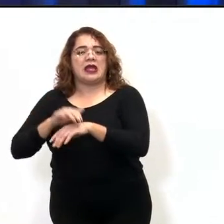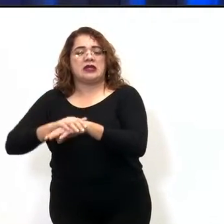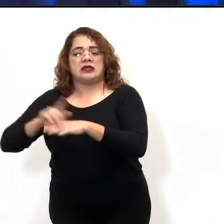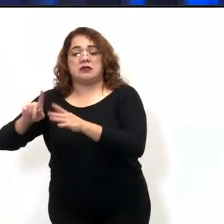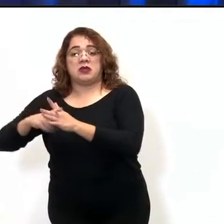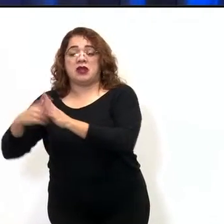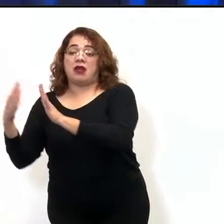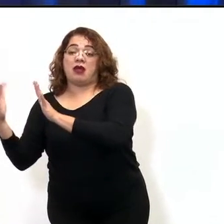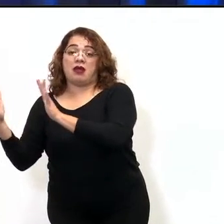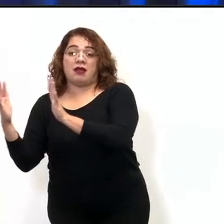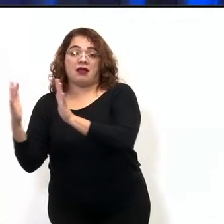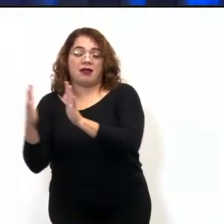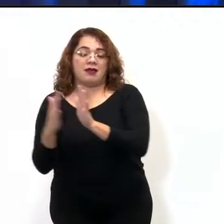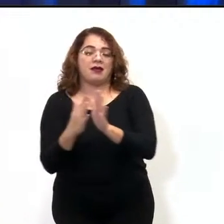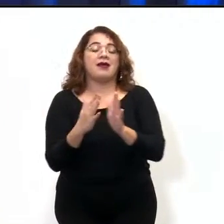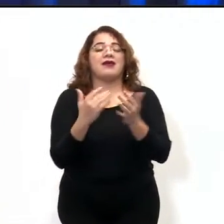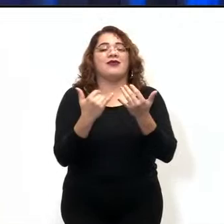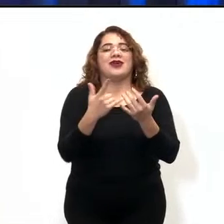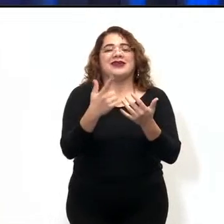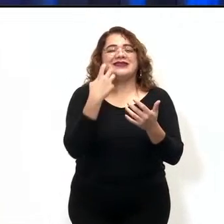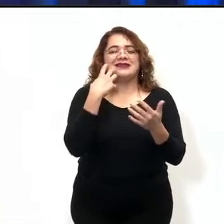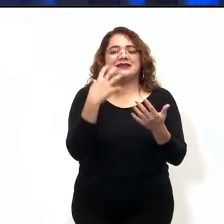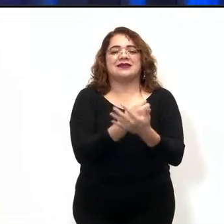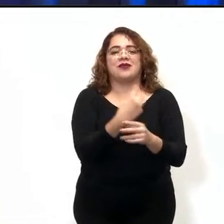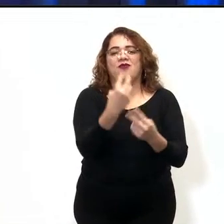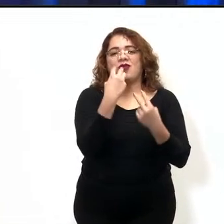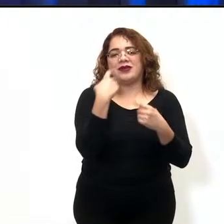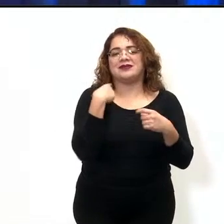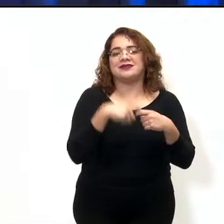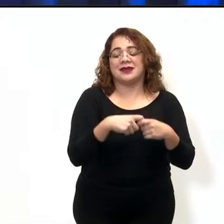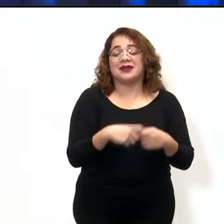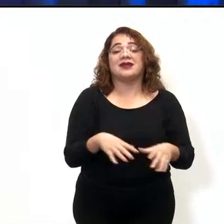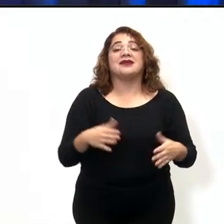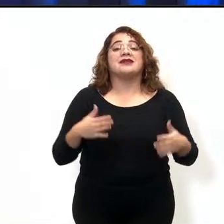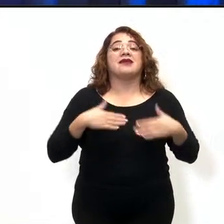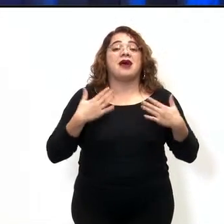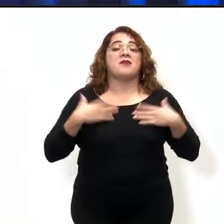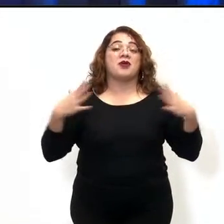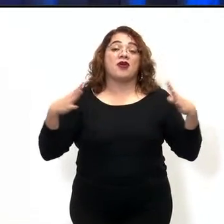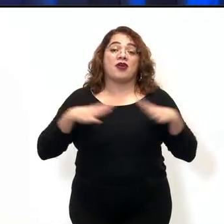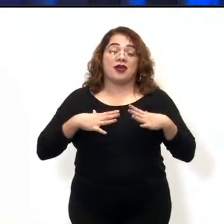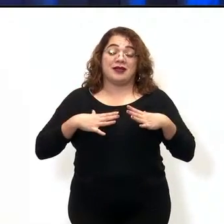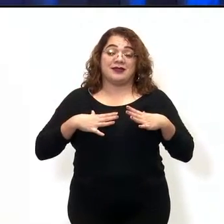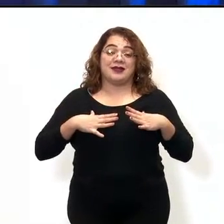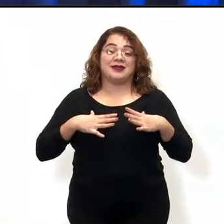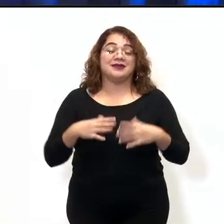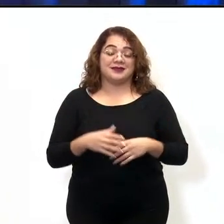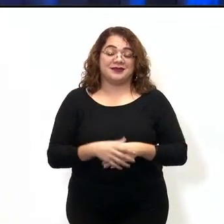Garcia and our Director of Health, Kelly Colopy. Felices fiestas and happy holidays.